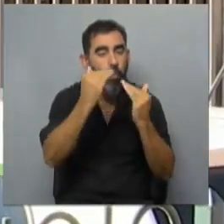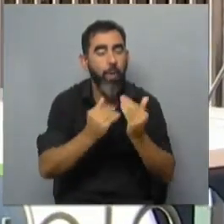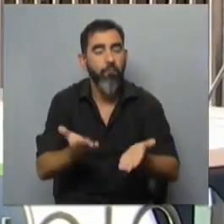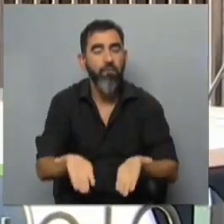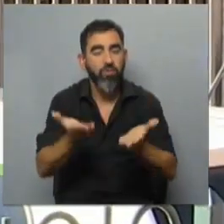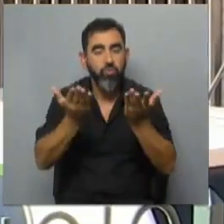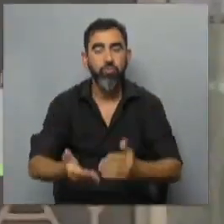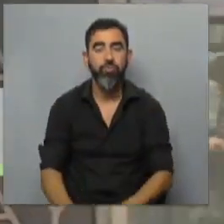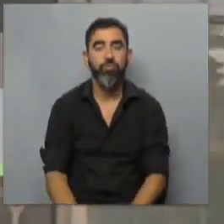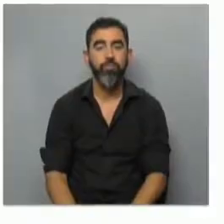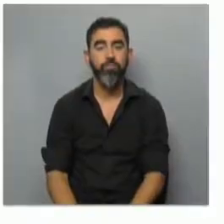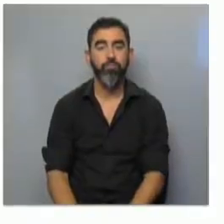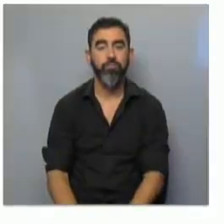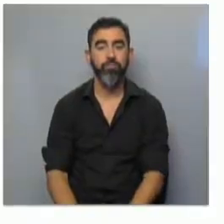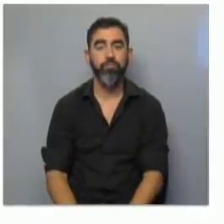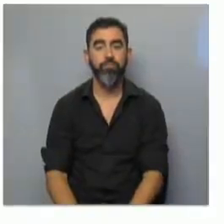inflación